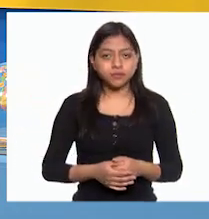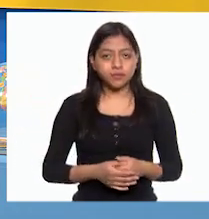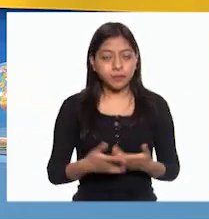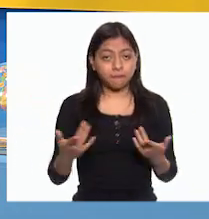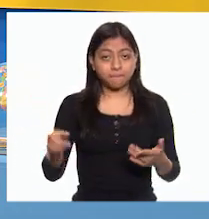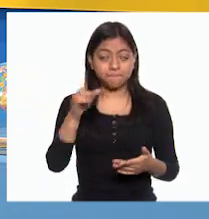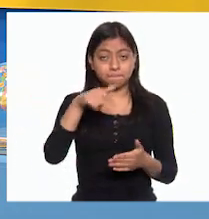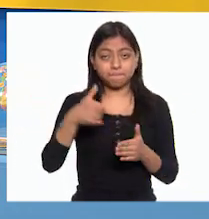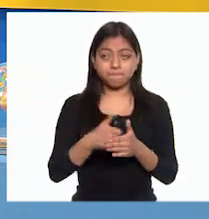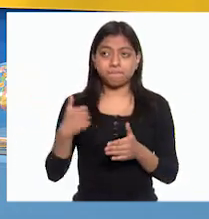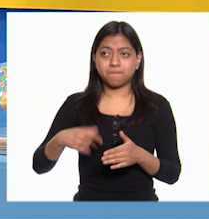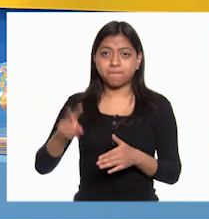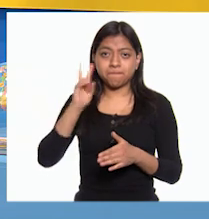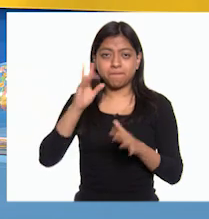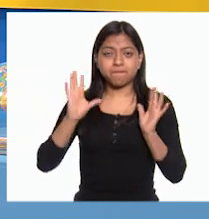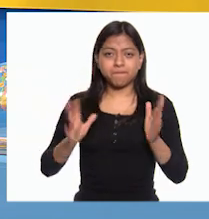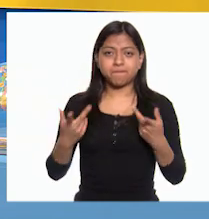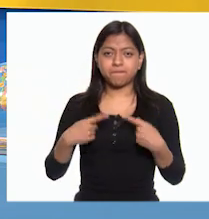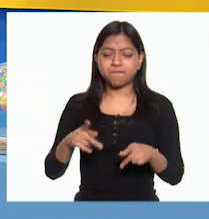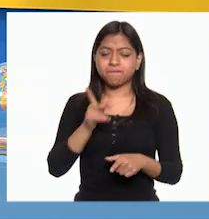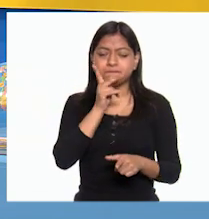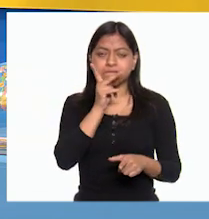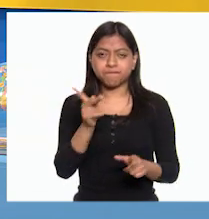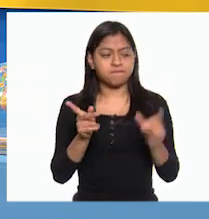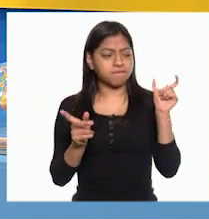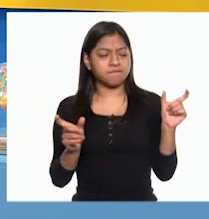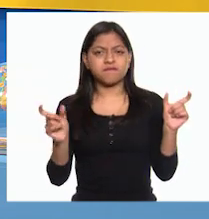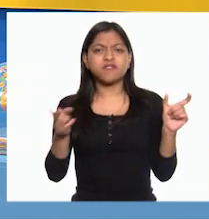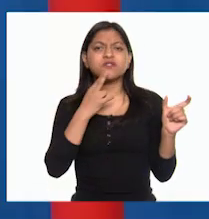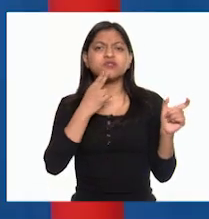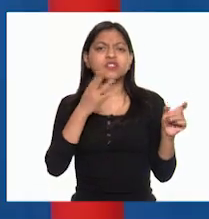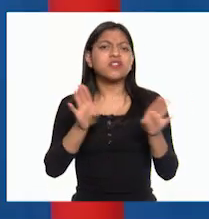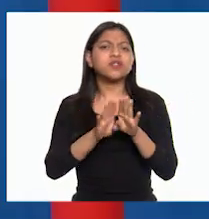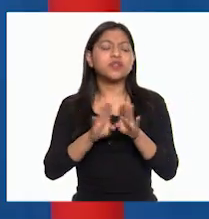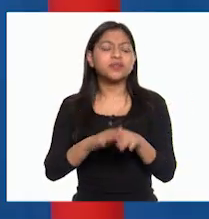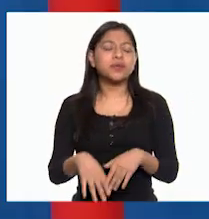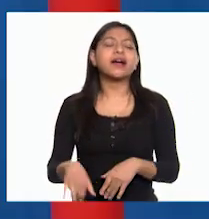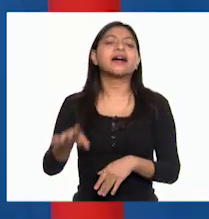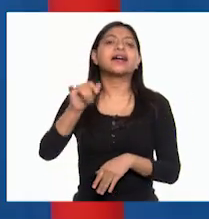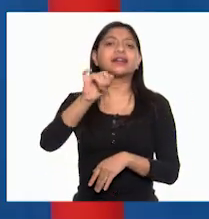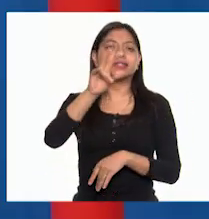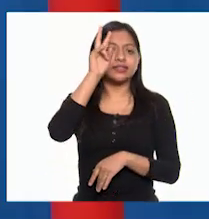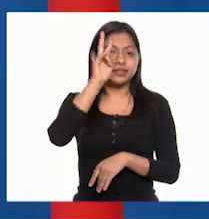o escuchado que alguien utiliza dichos términos. A